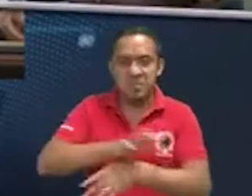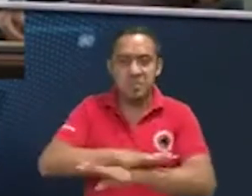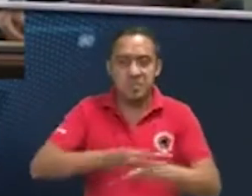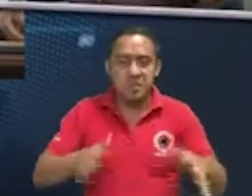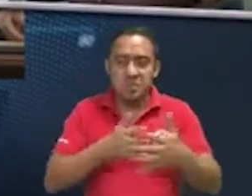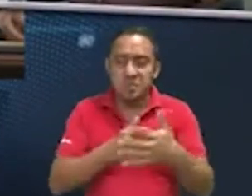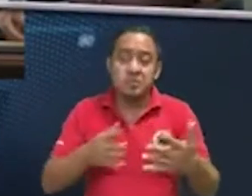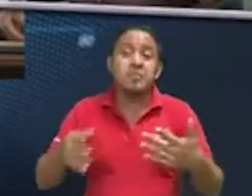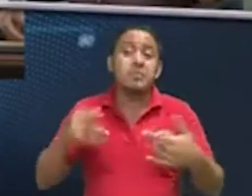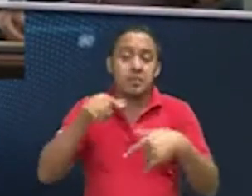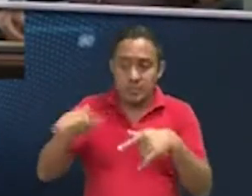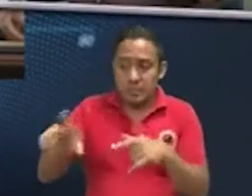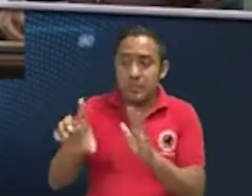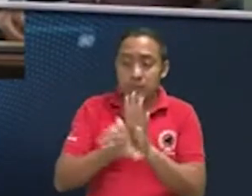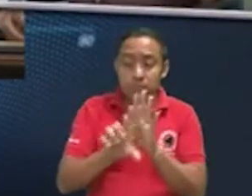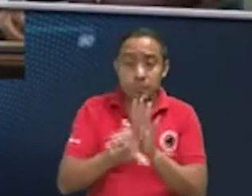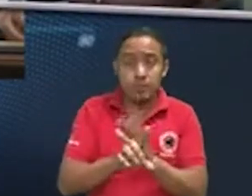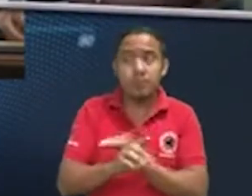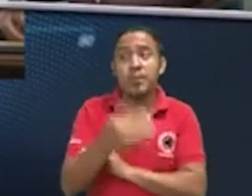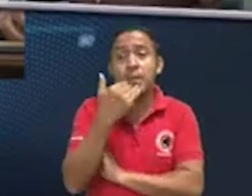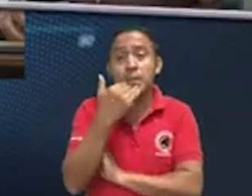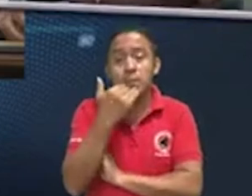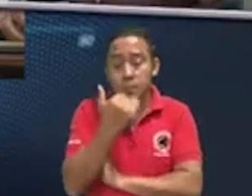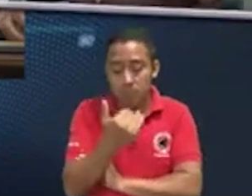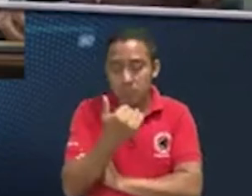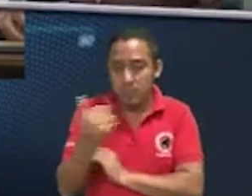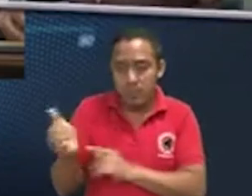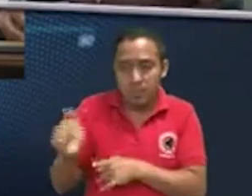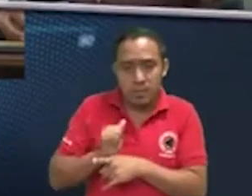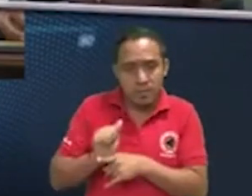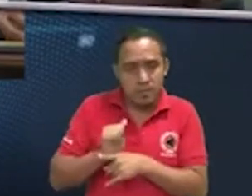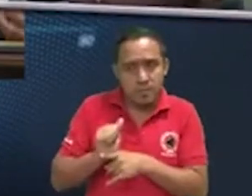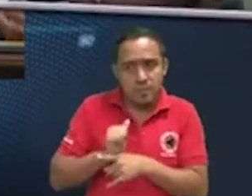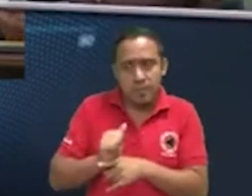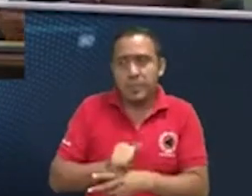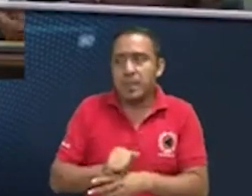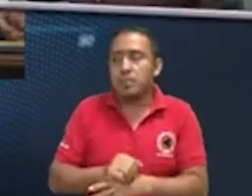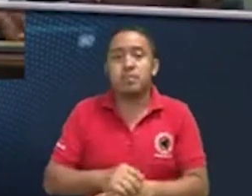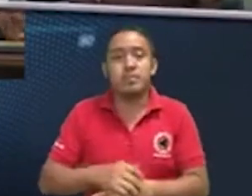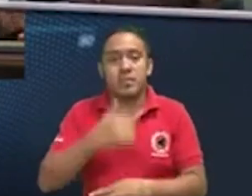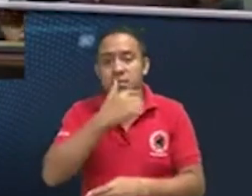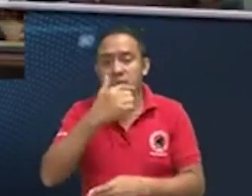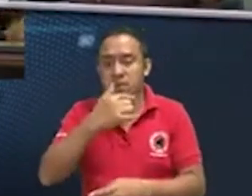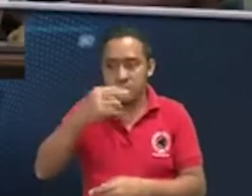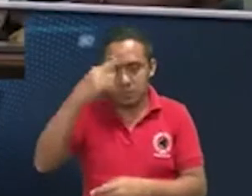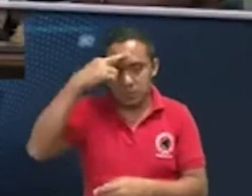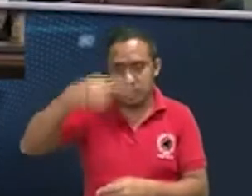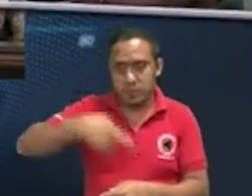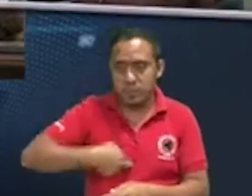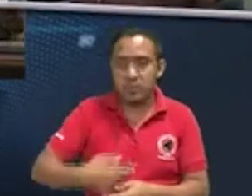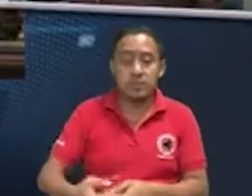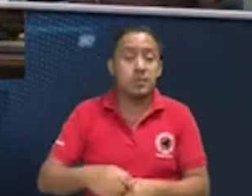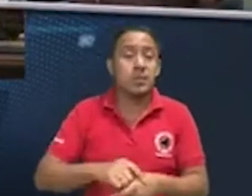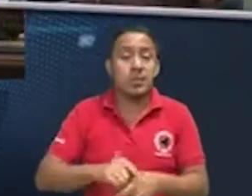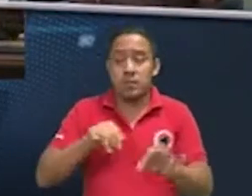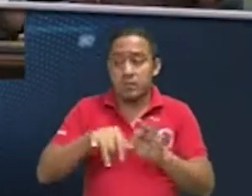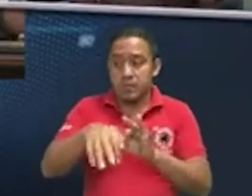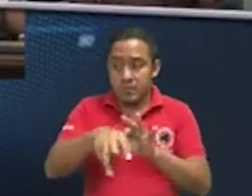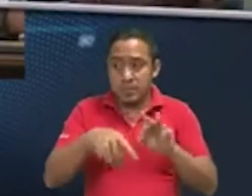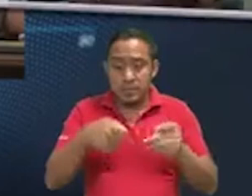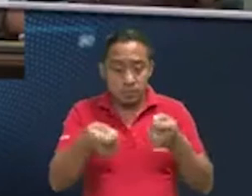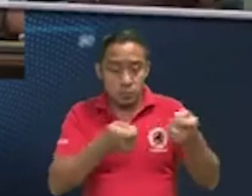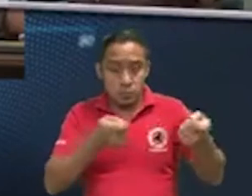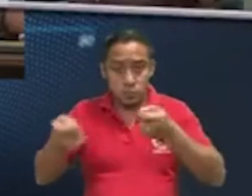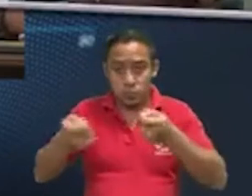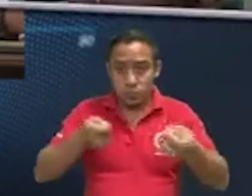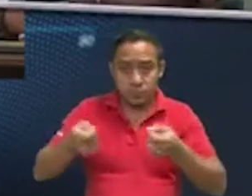ley que prevé que las buenas prácticas las determina el Departamento de Registro y Control de Personas